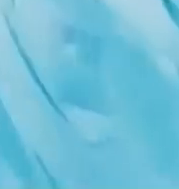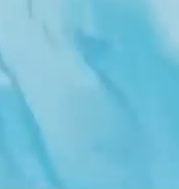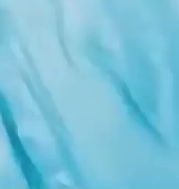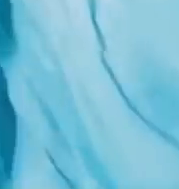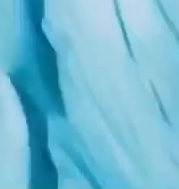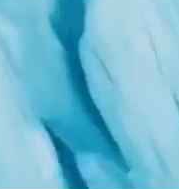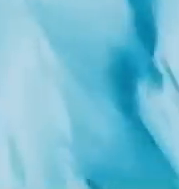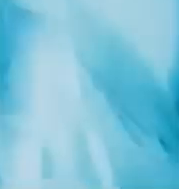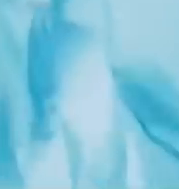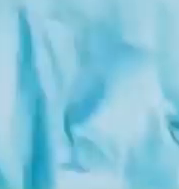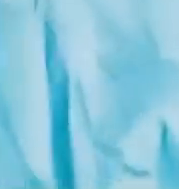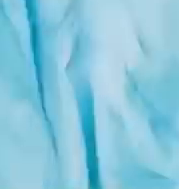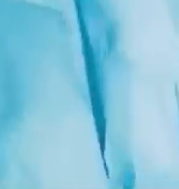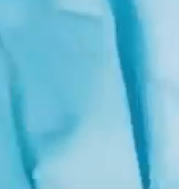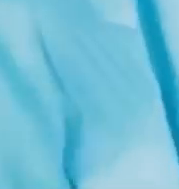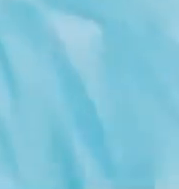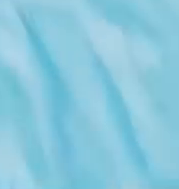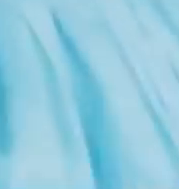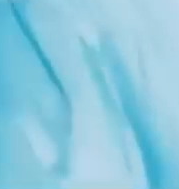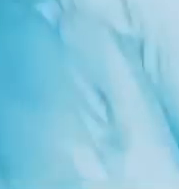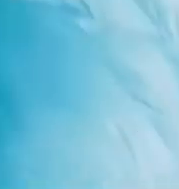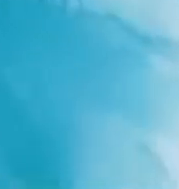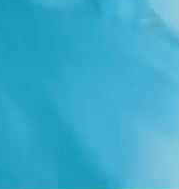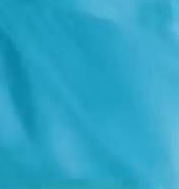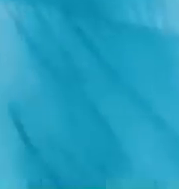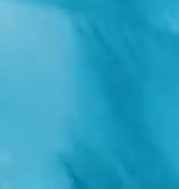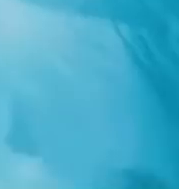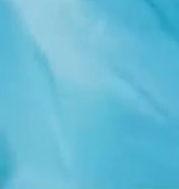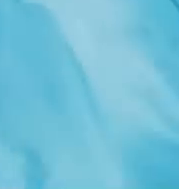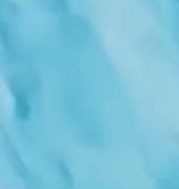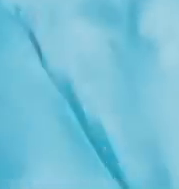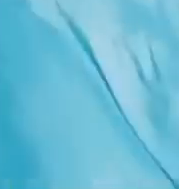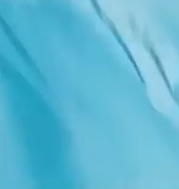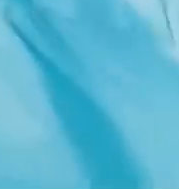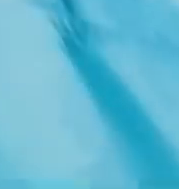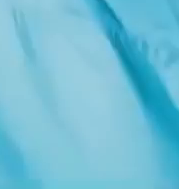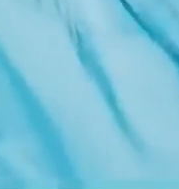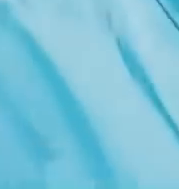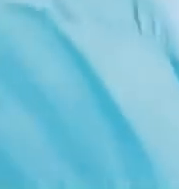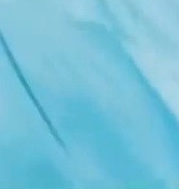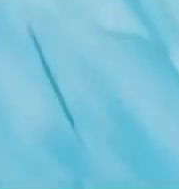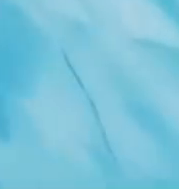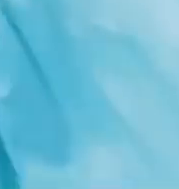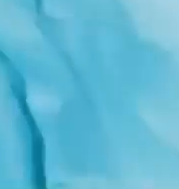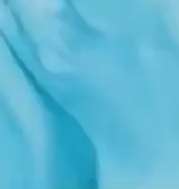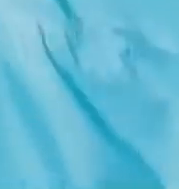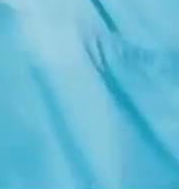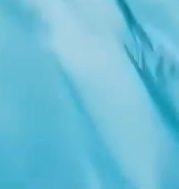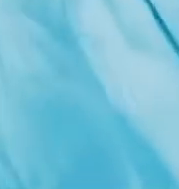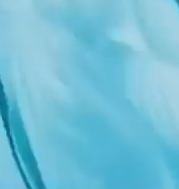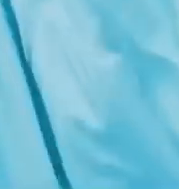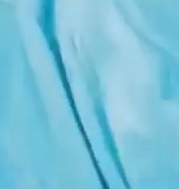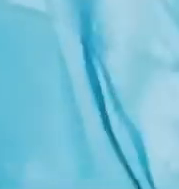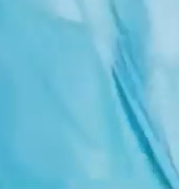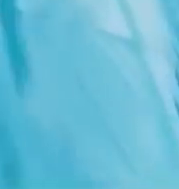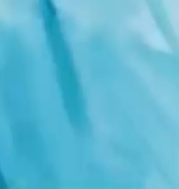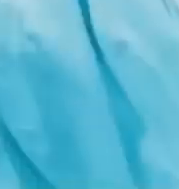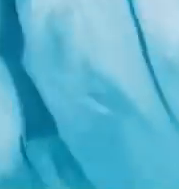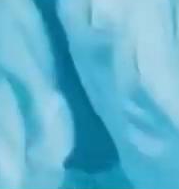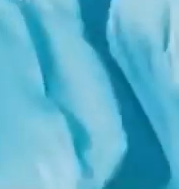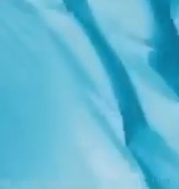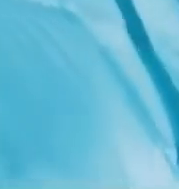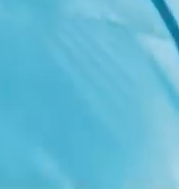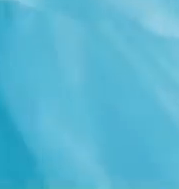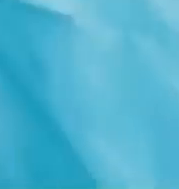Radiodifusión Argentina al Exterior, con motivo de haberse escuchado las palabras del señor presidente de la Nación, Mauricio